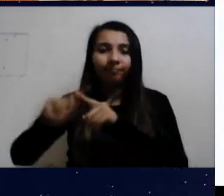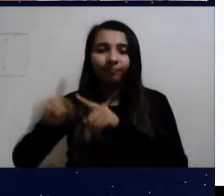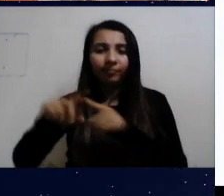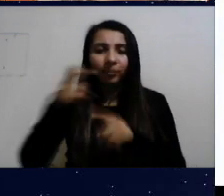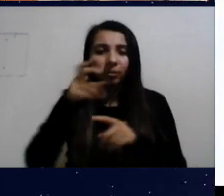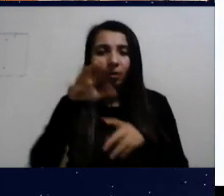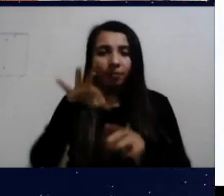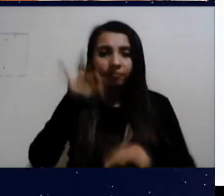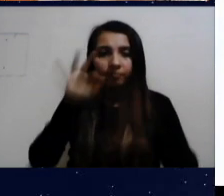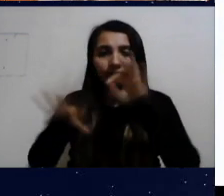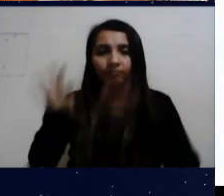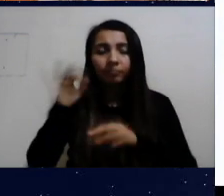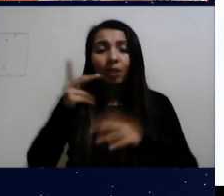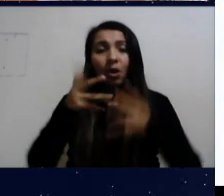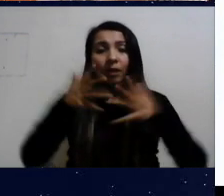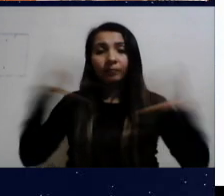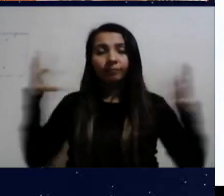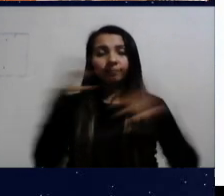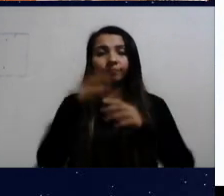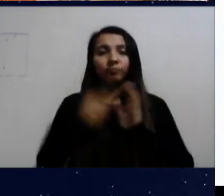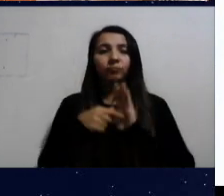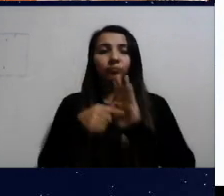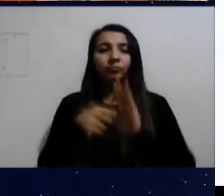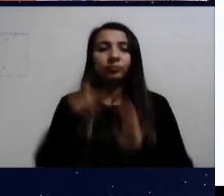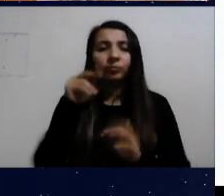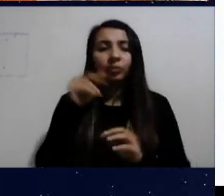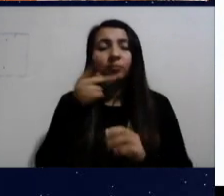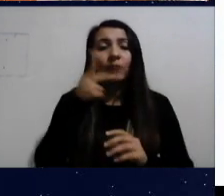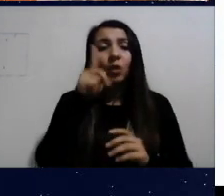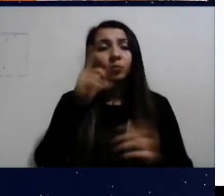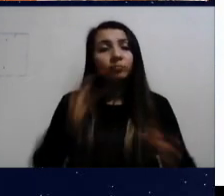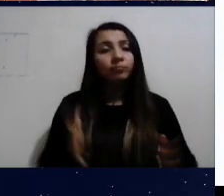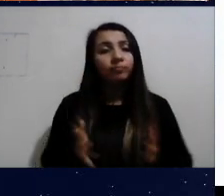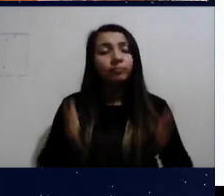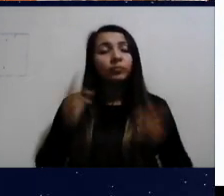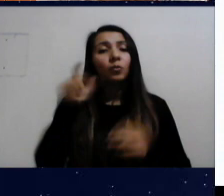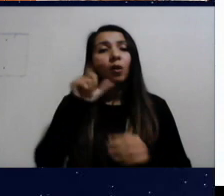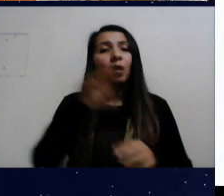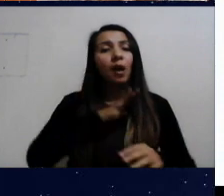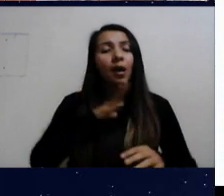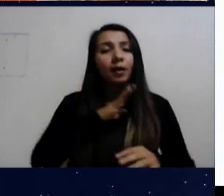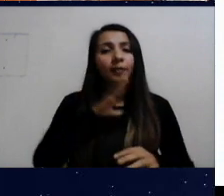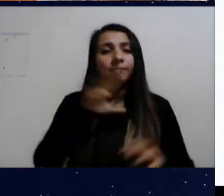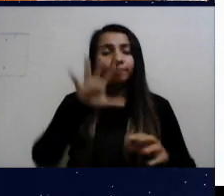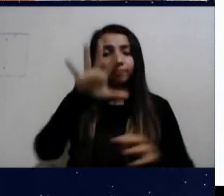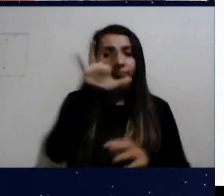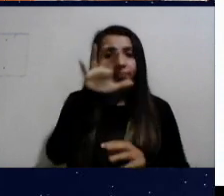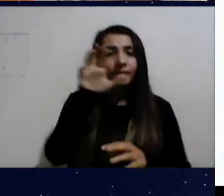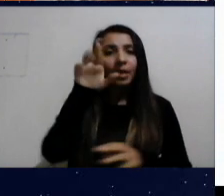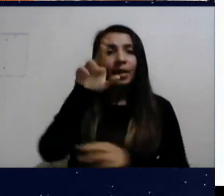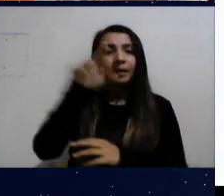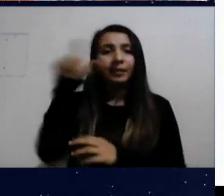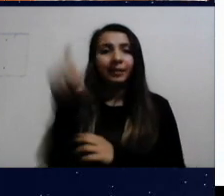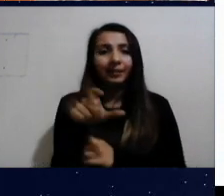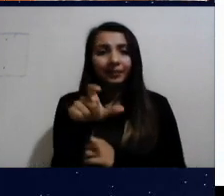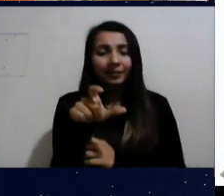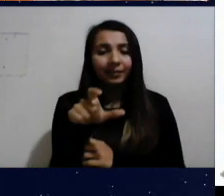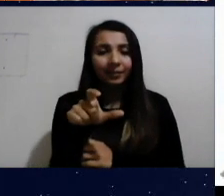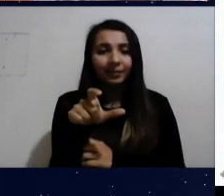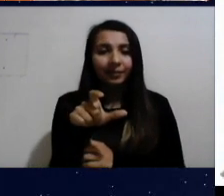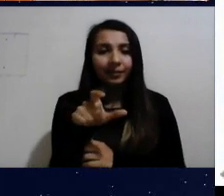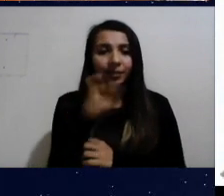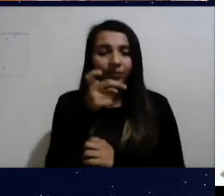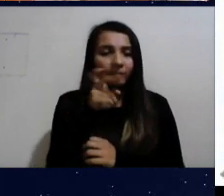obtener imágenes en rayos X, en las cuales se puede ver perfectamente diferentes elementos y se acaba